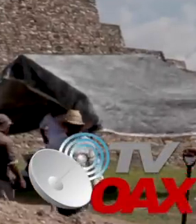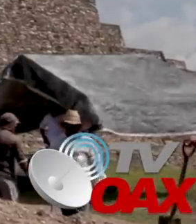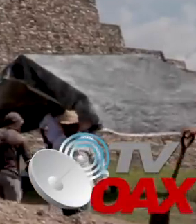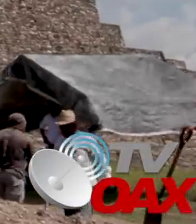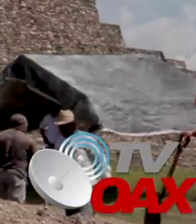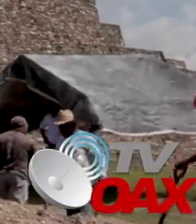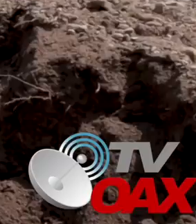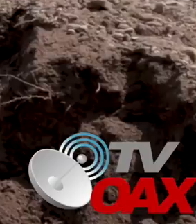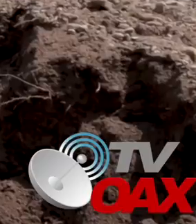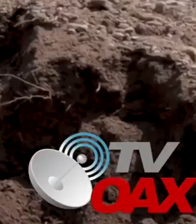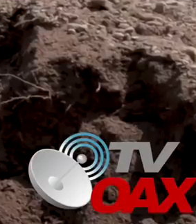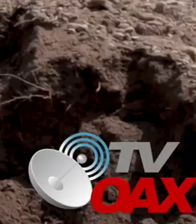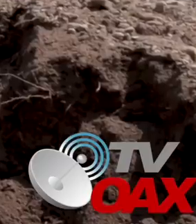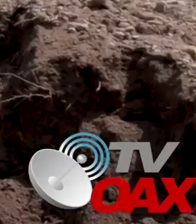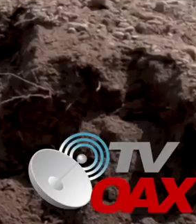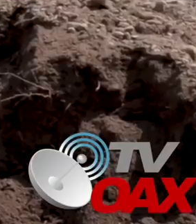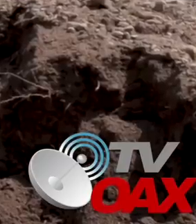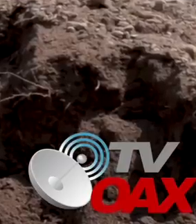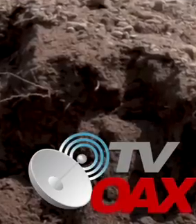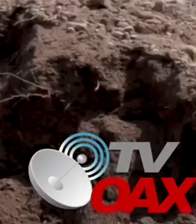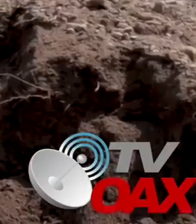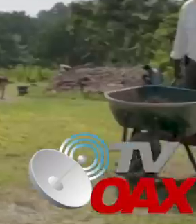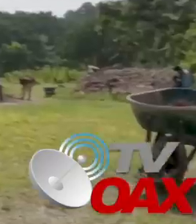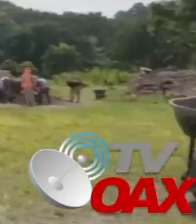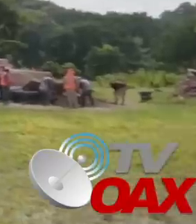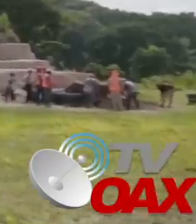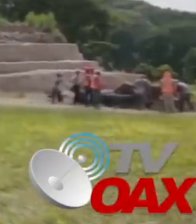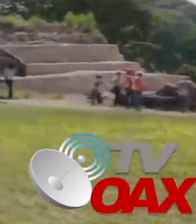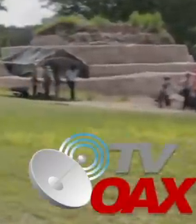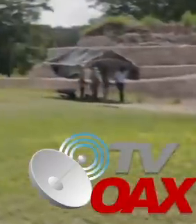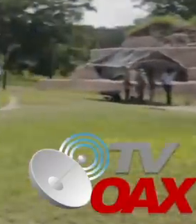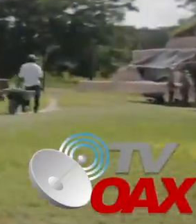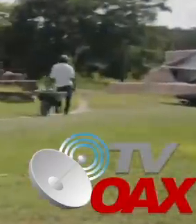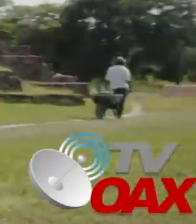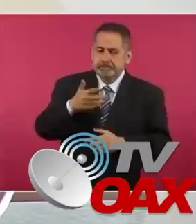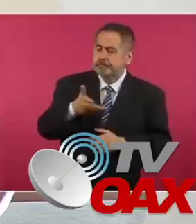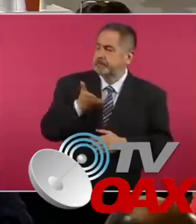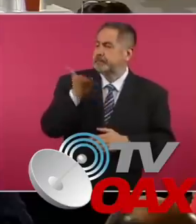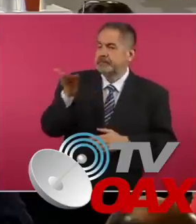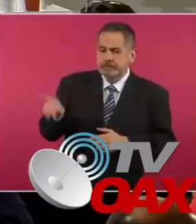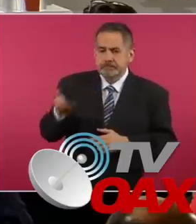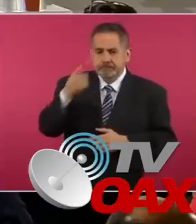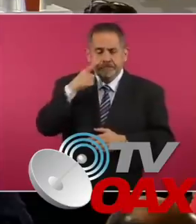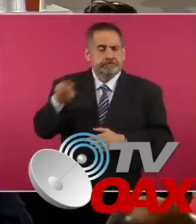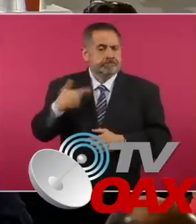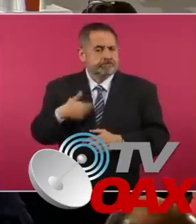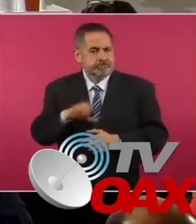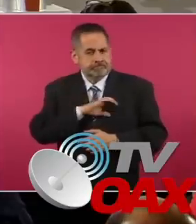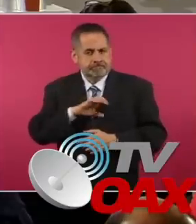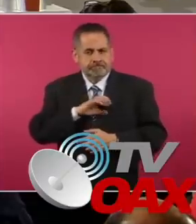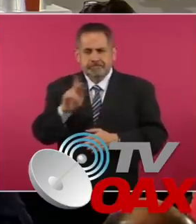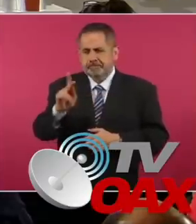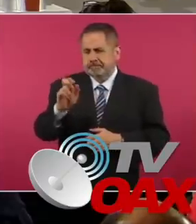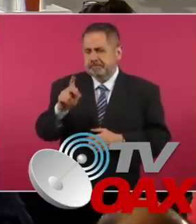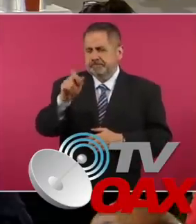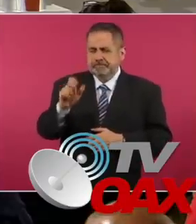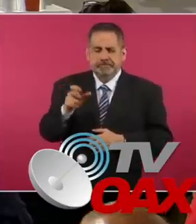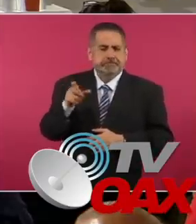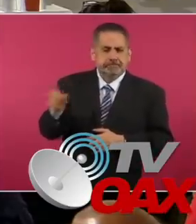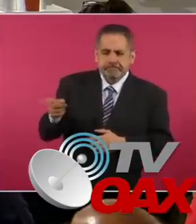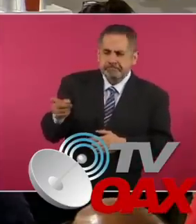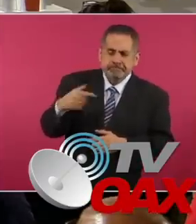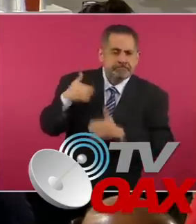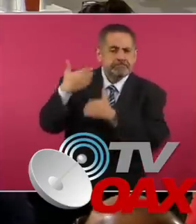sur de la Península hemos solicitado a mi querido Pepe uchim